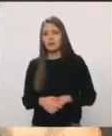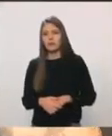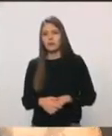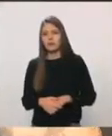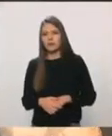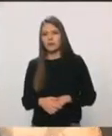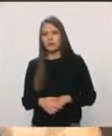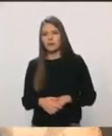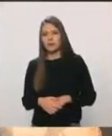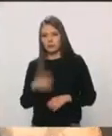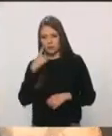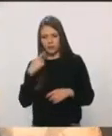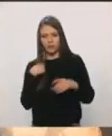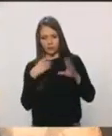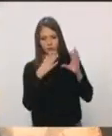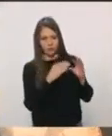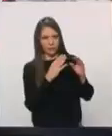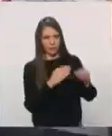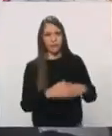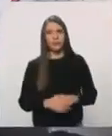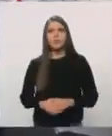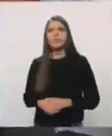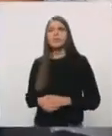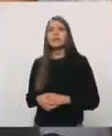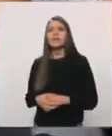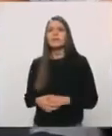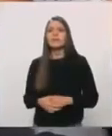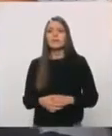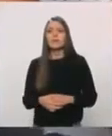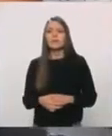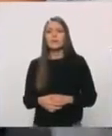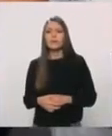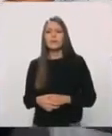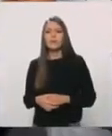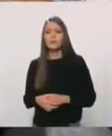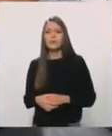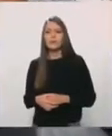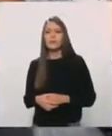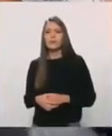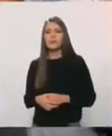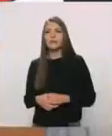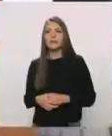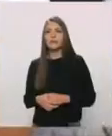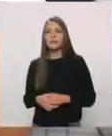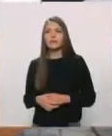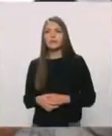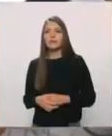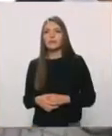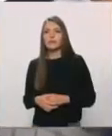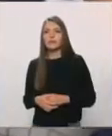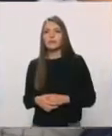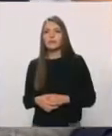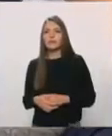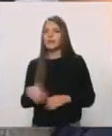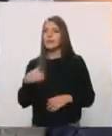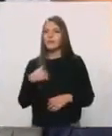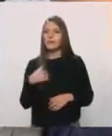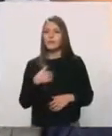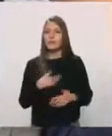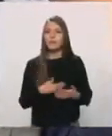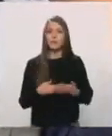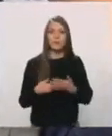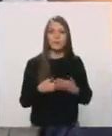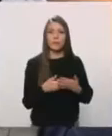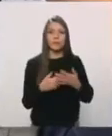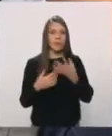a tu bebé, te voy a enseñar tantito. Algo muy importante que deben entender es que yo nunca voy a agarrar al bebé de los cachetes y voy a apretar, o